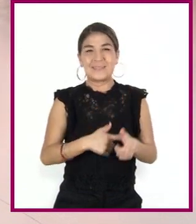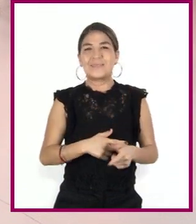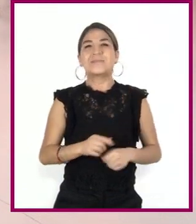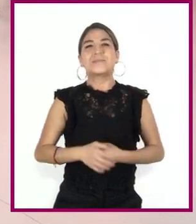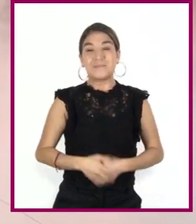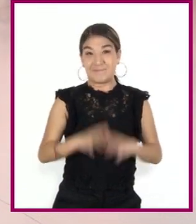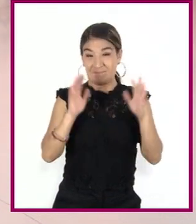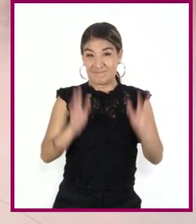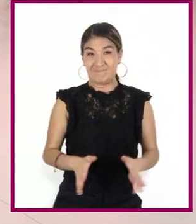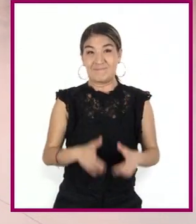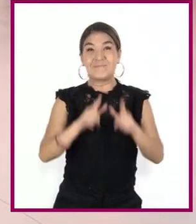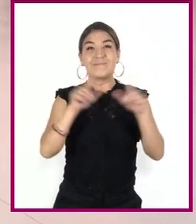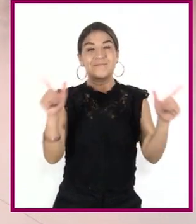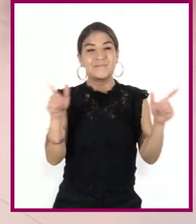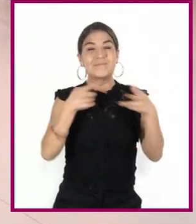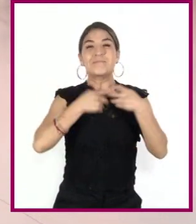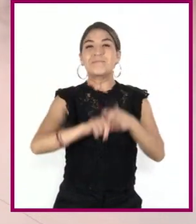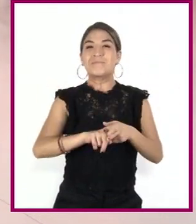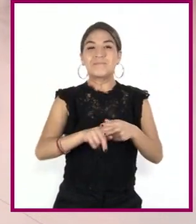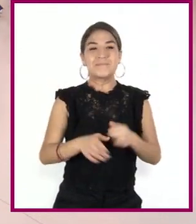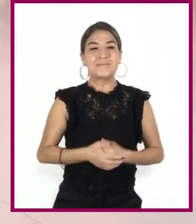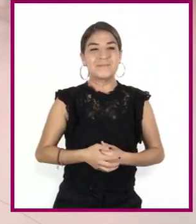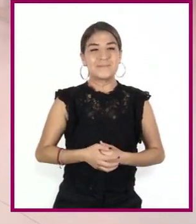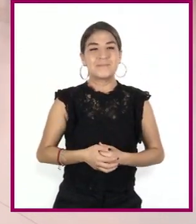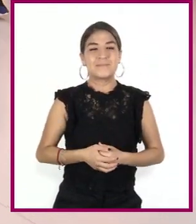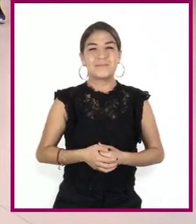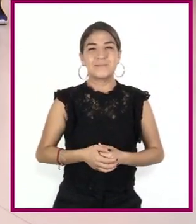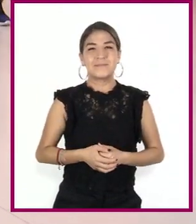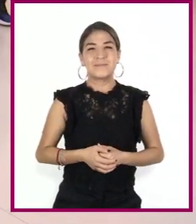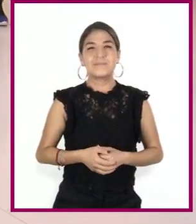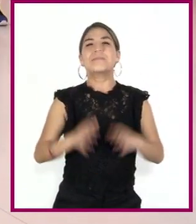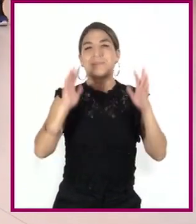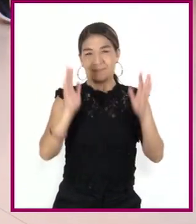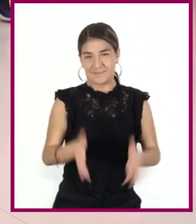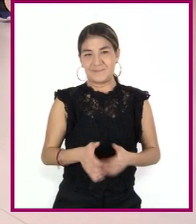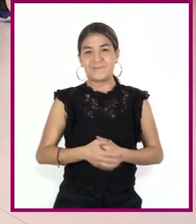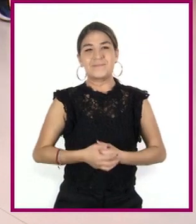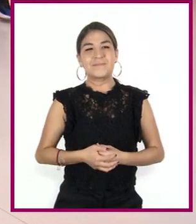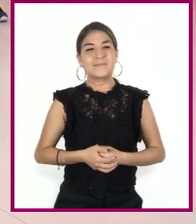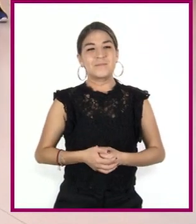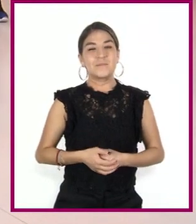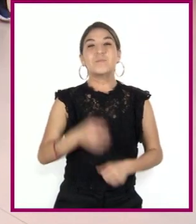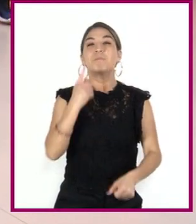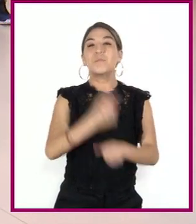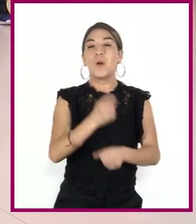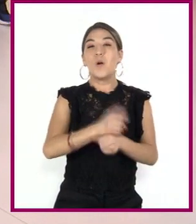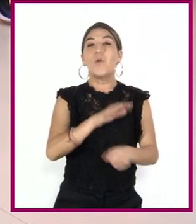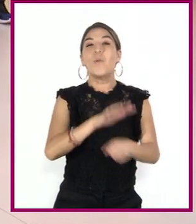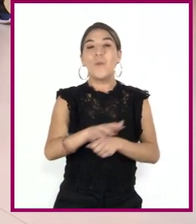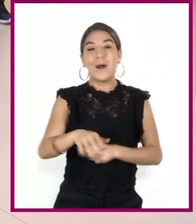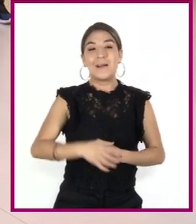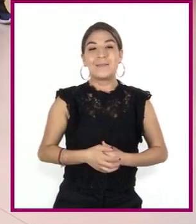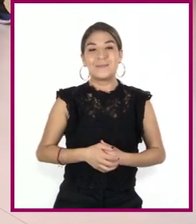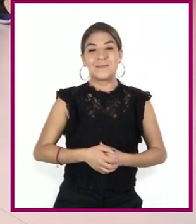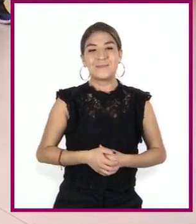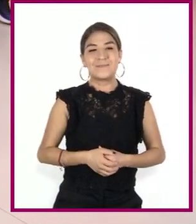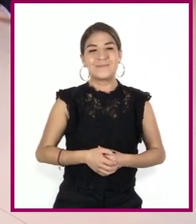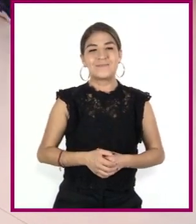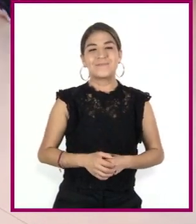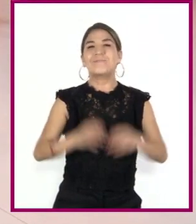Están listos. Empezamos. Y ahora, ¿cuál era el primer ejercicio? Ay, se me olvidó,